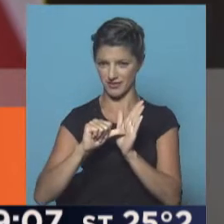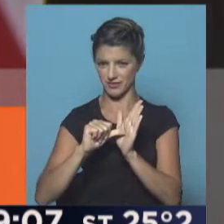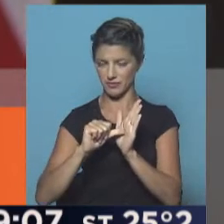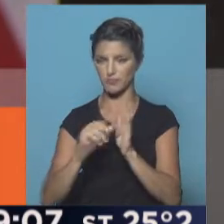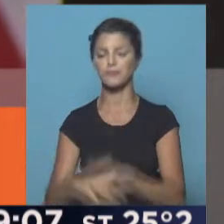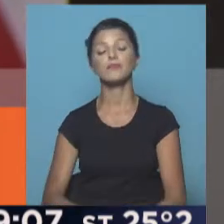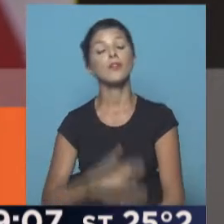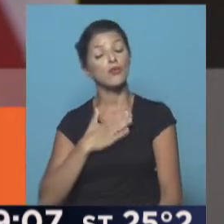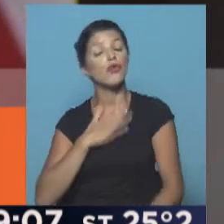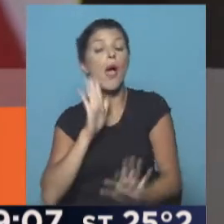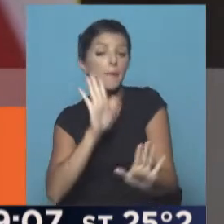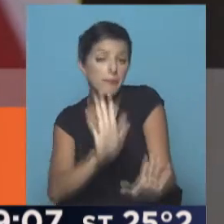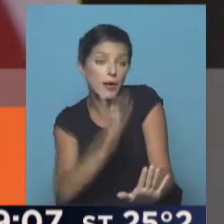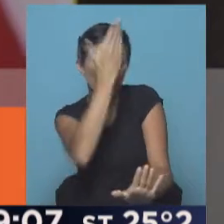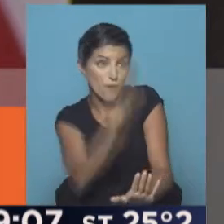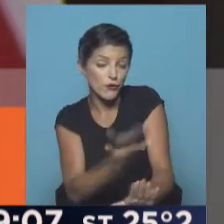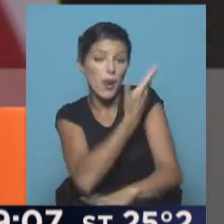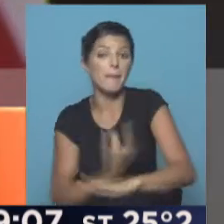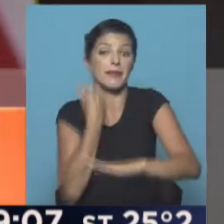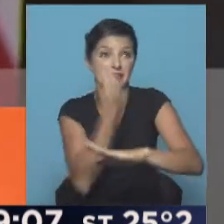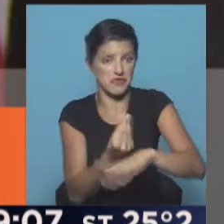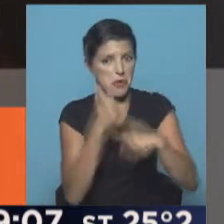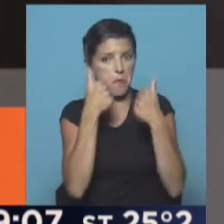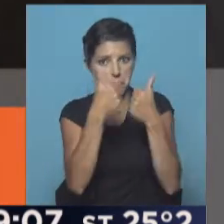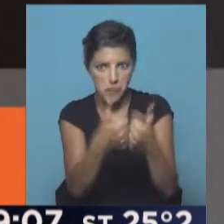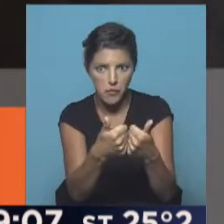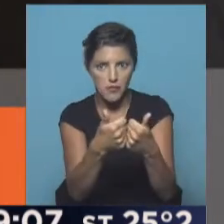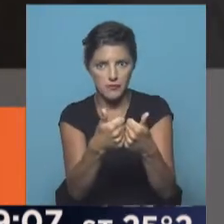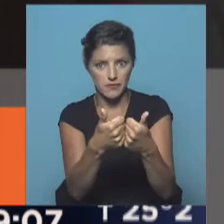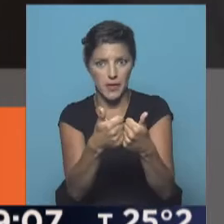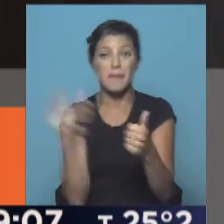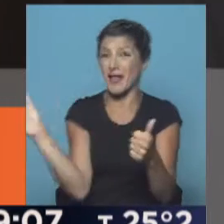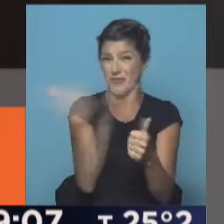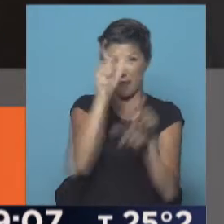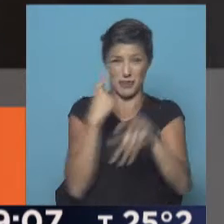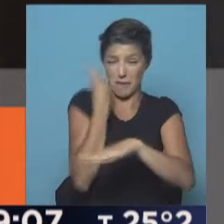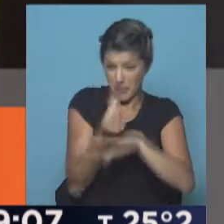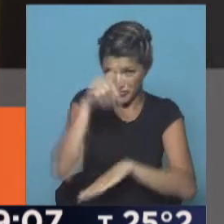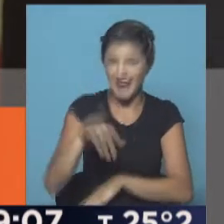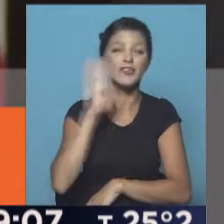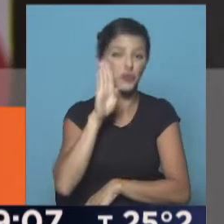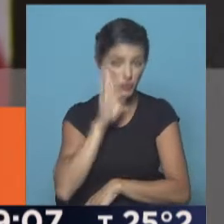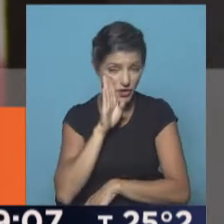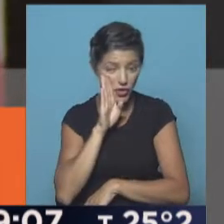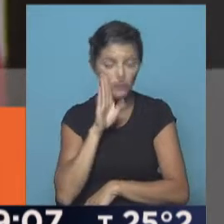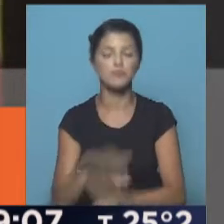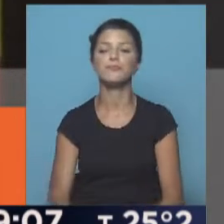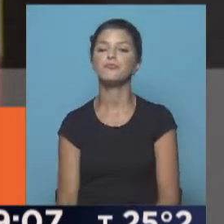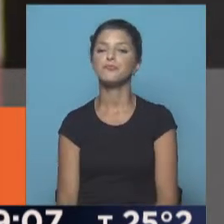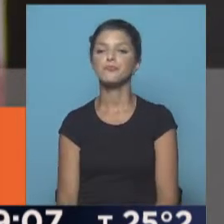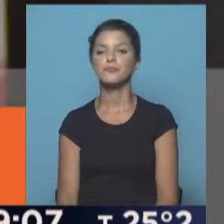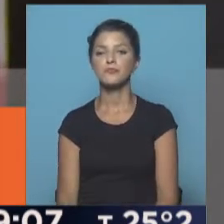que él sea un presidente con éxito. Lo deseo para todos los estadounidenses. Este no es el desenlace